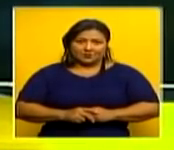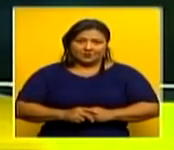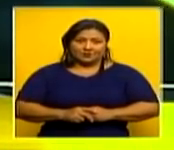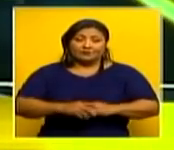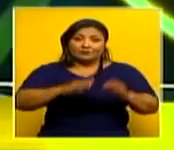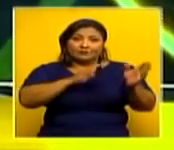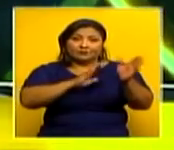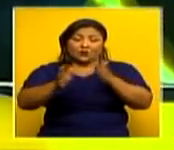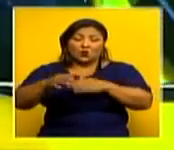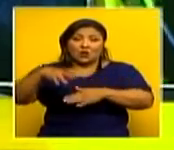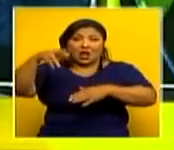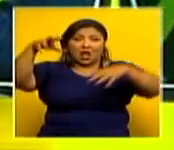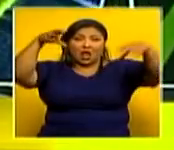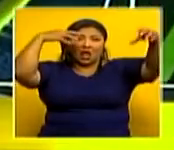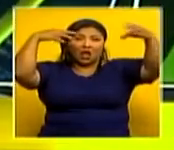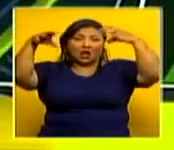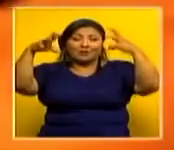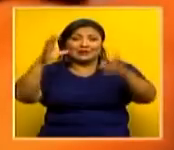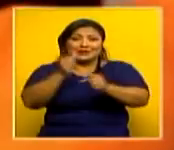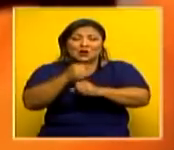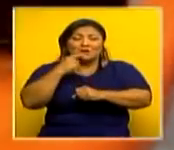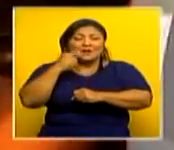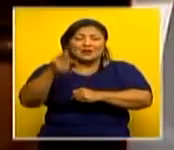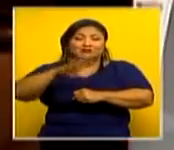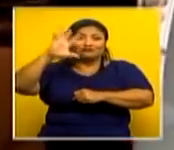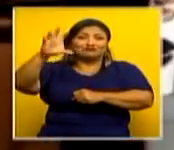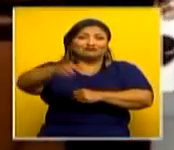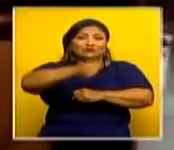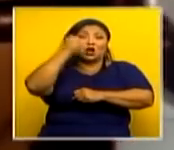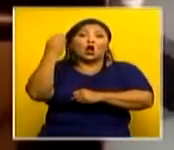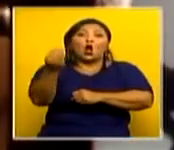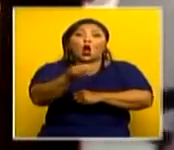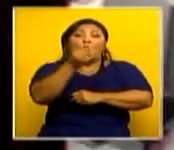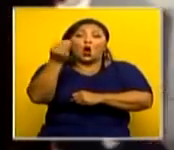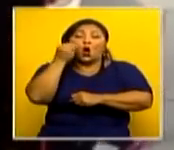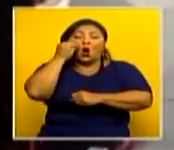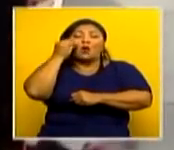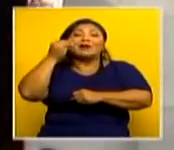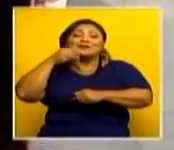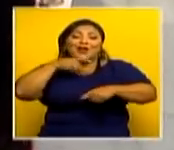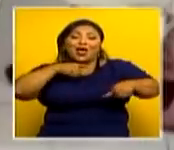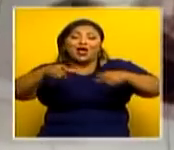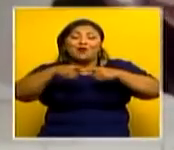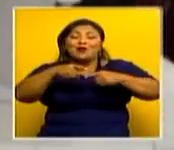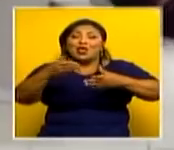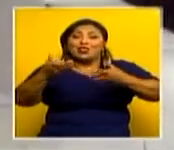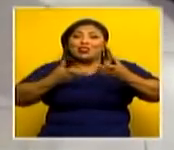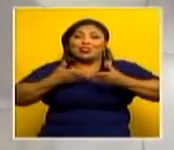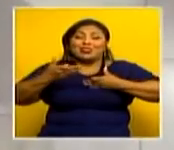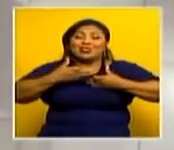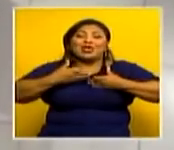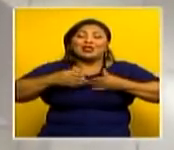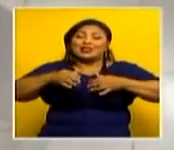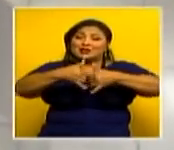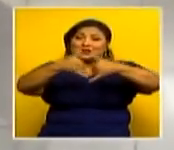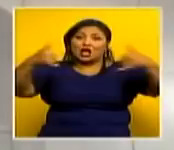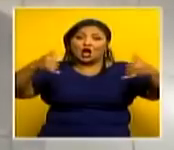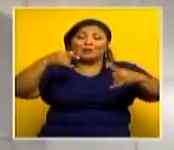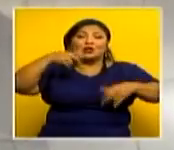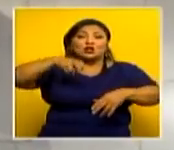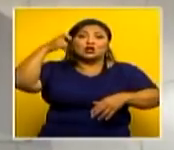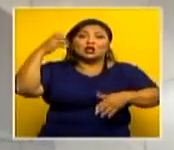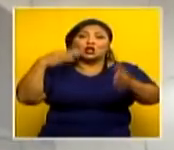Una cámara de seguridad captó a una joven en el momento que se sustraía un celular de una tienda de un centro comercial en el norte de